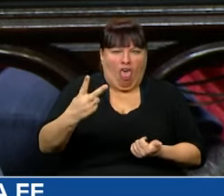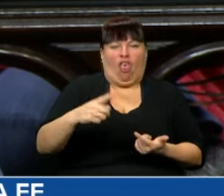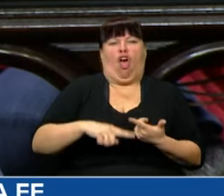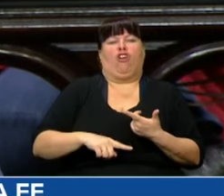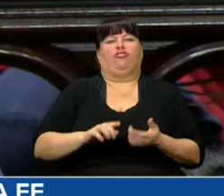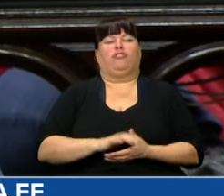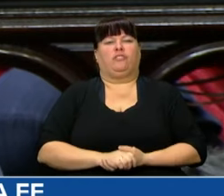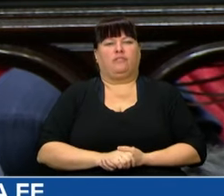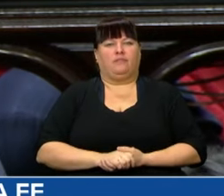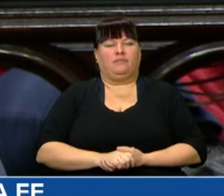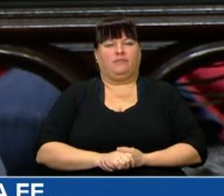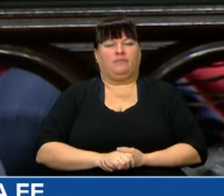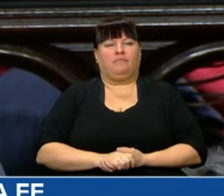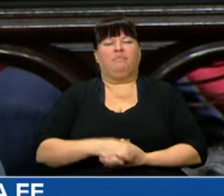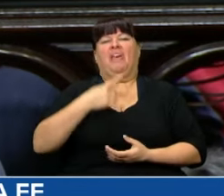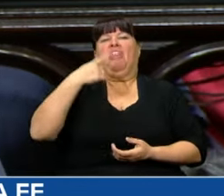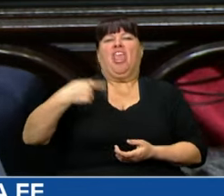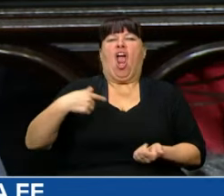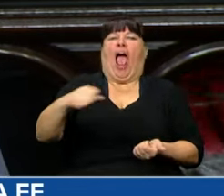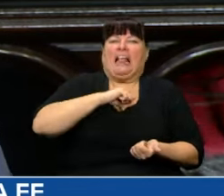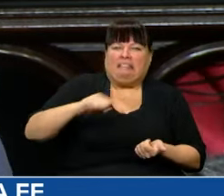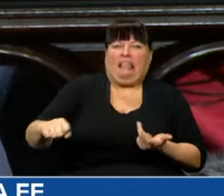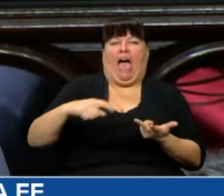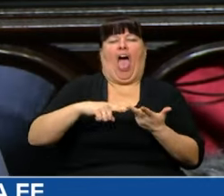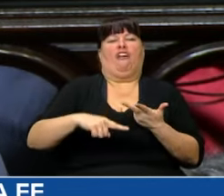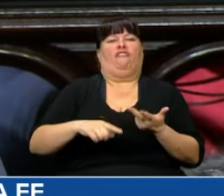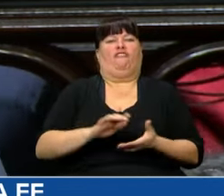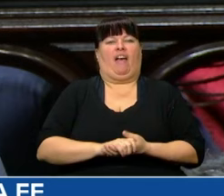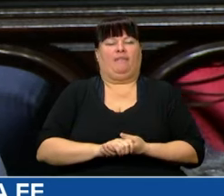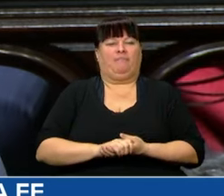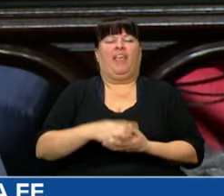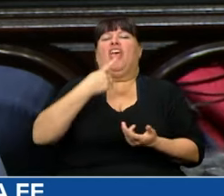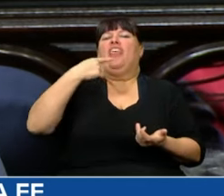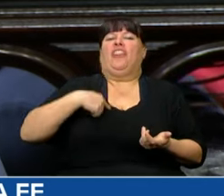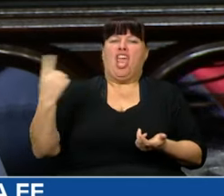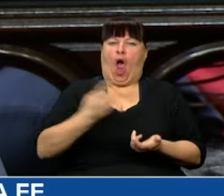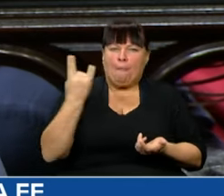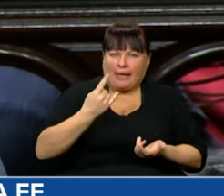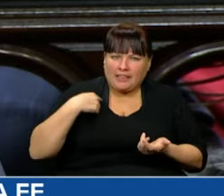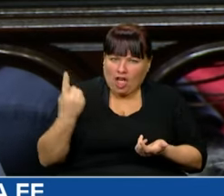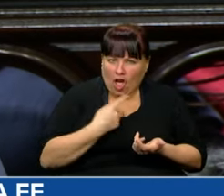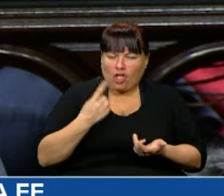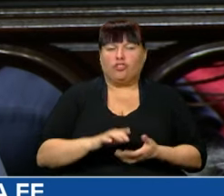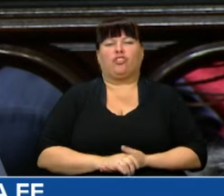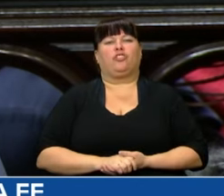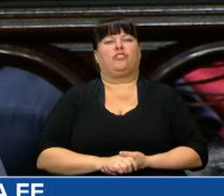hipócritas, nos han dicho estafadores, nos han dicho mentirosos,